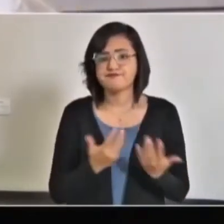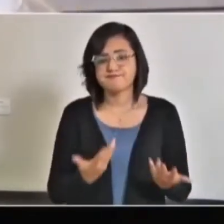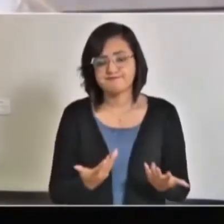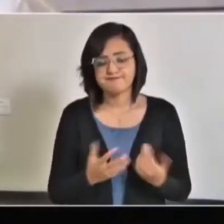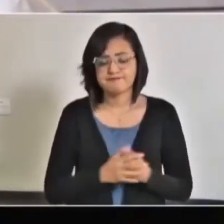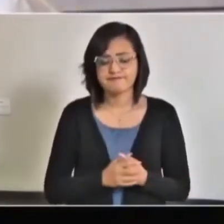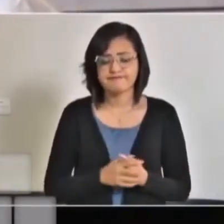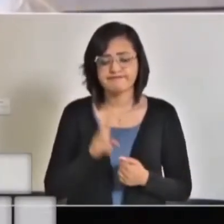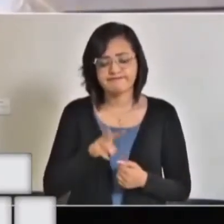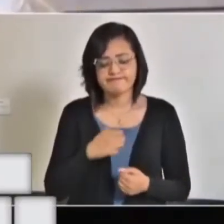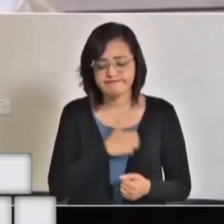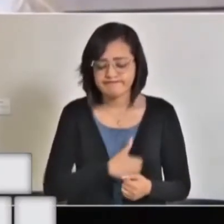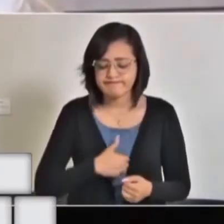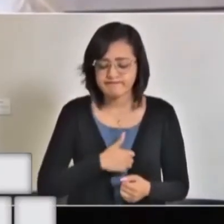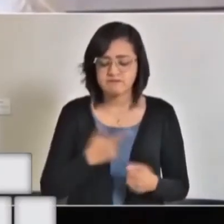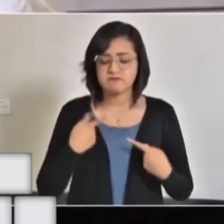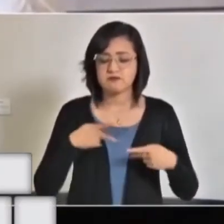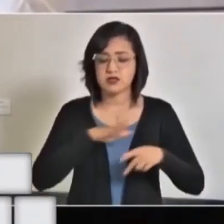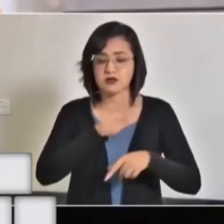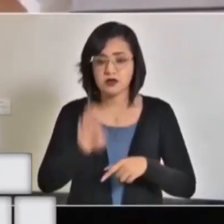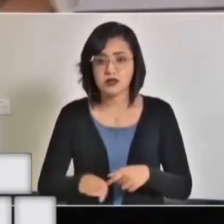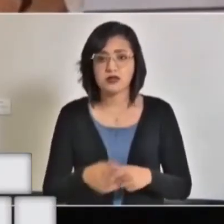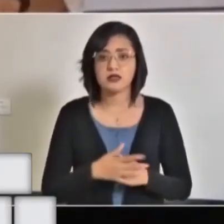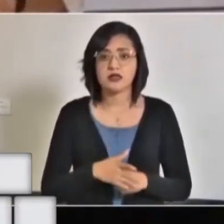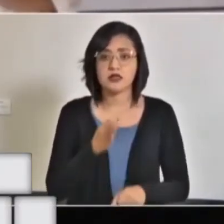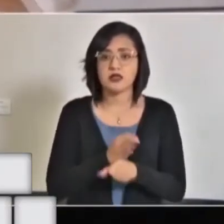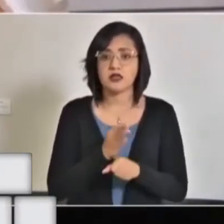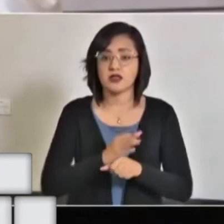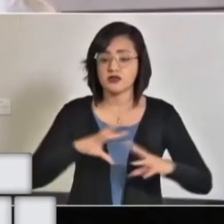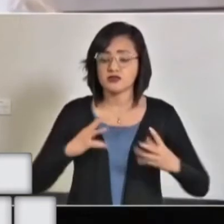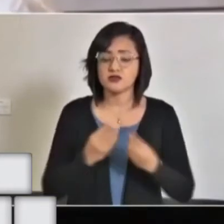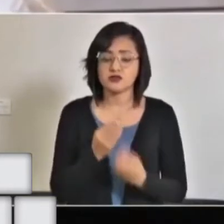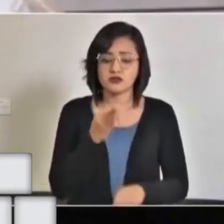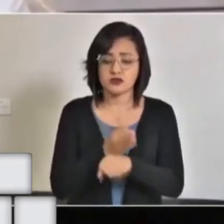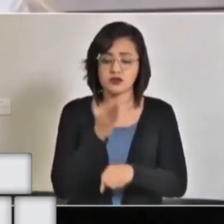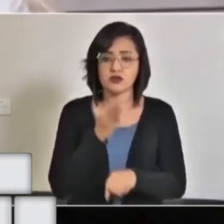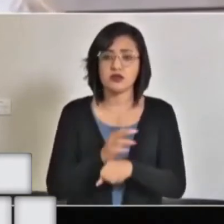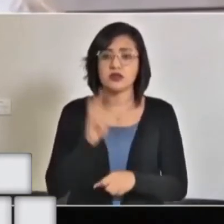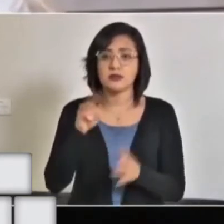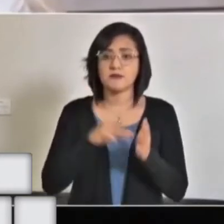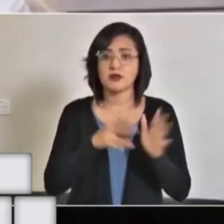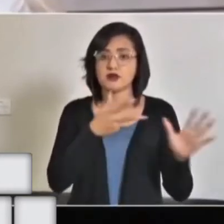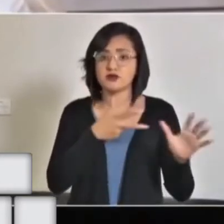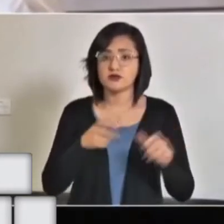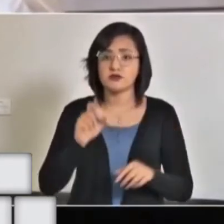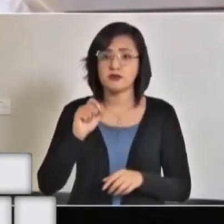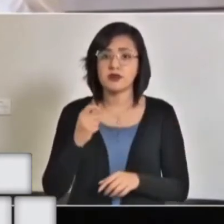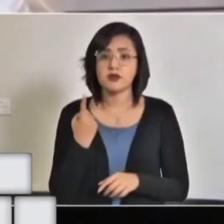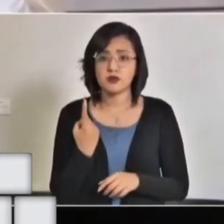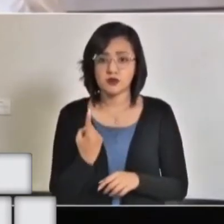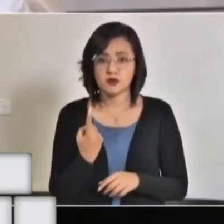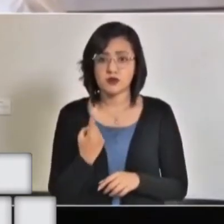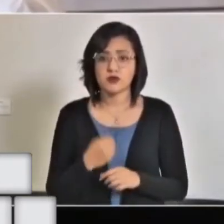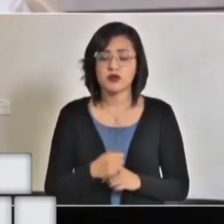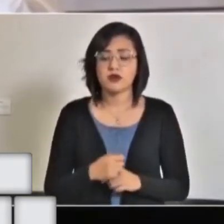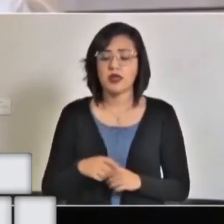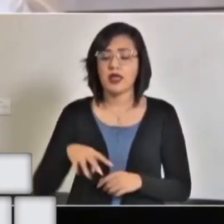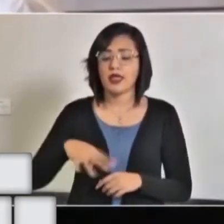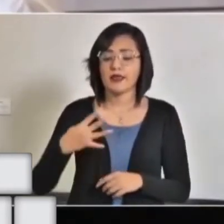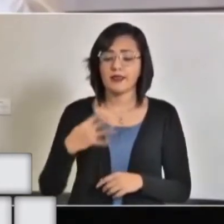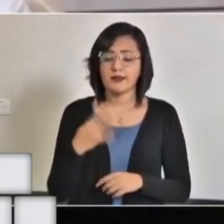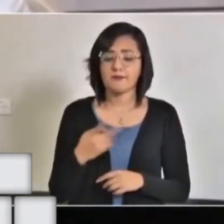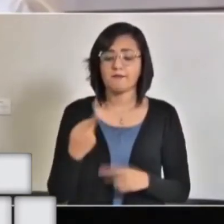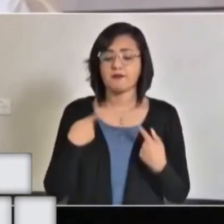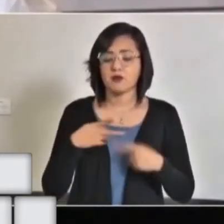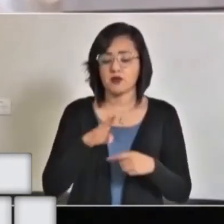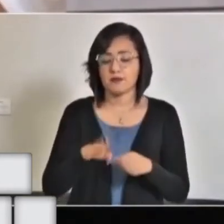respecta, lamentablemente, a las defunciones, tenemos un acumulado de 3.821,